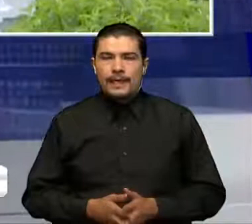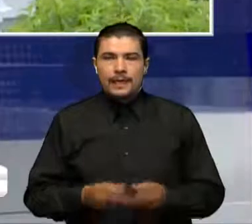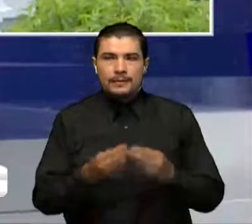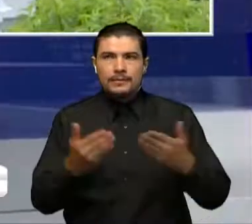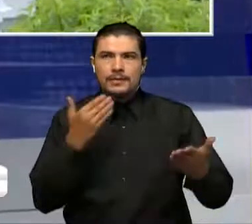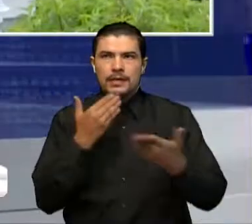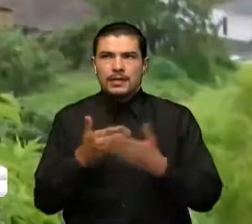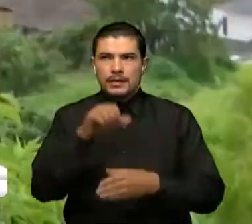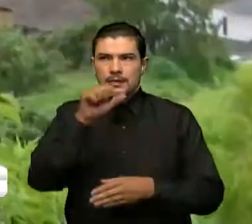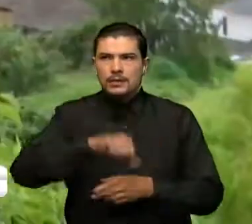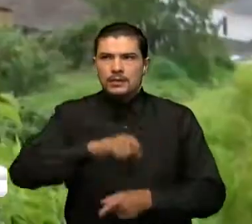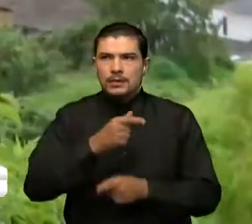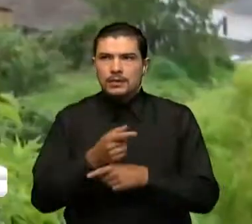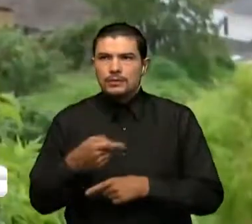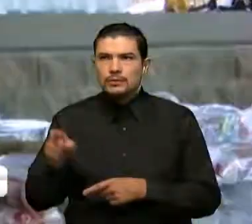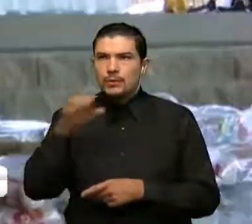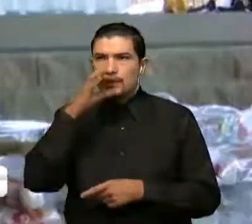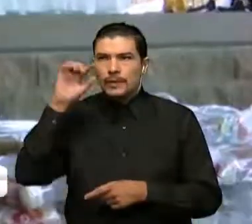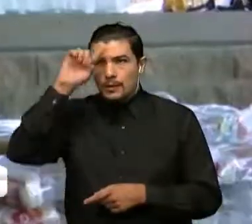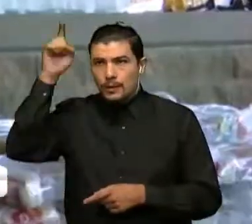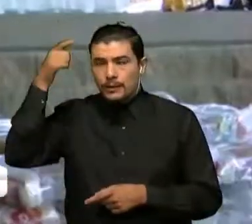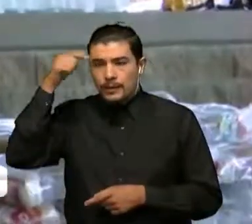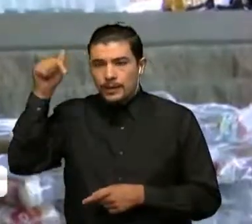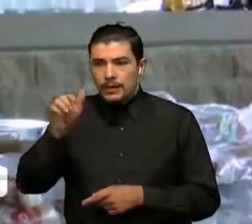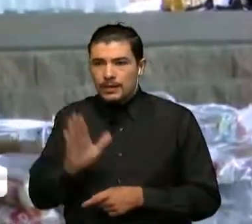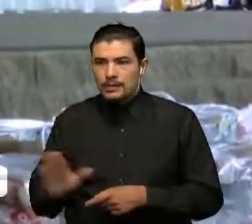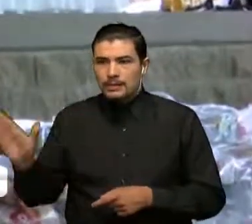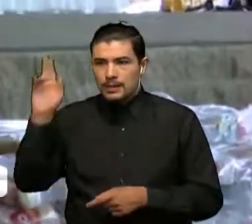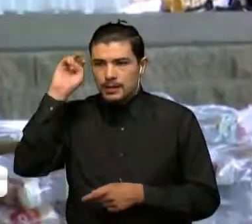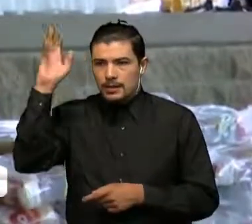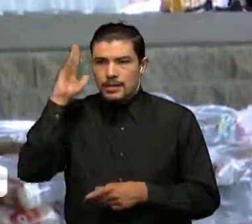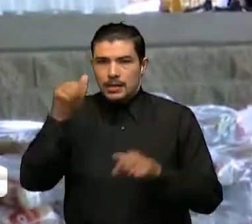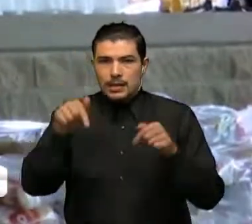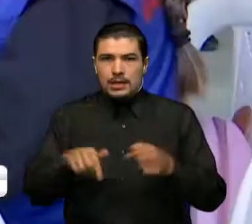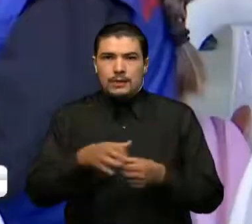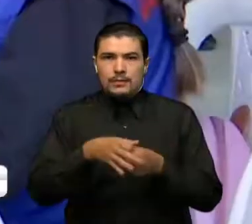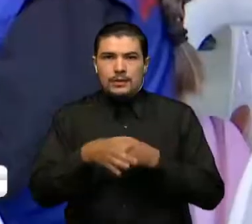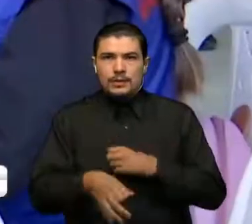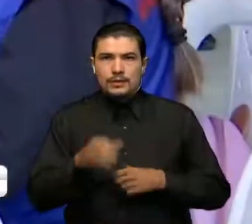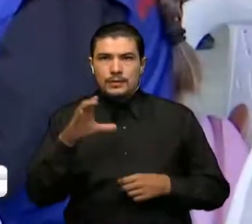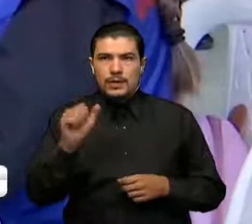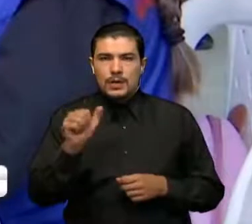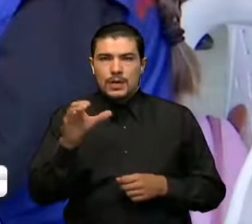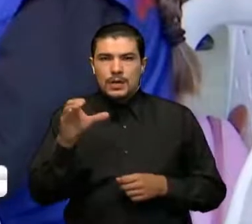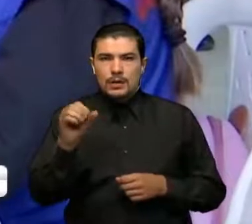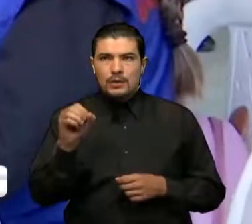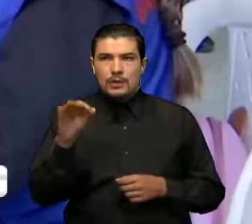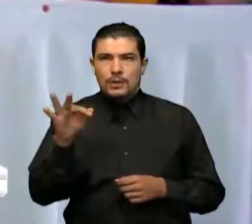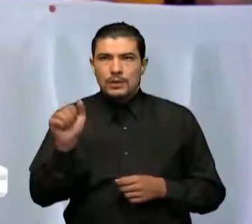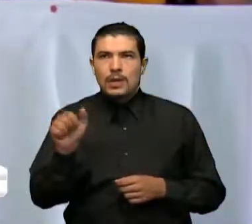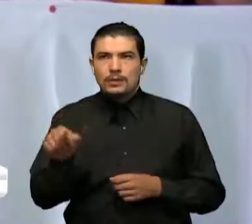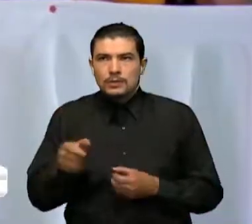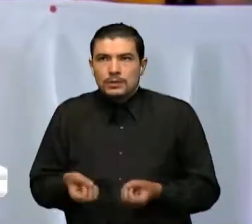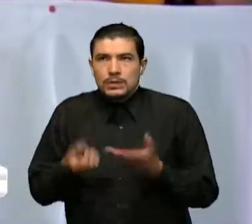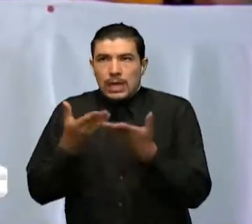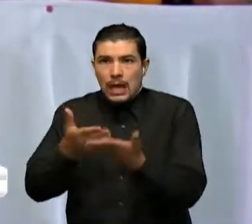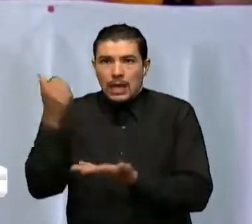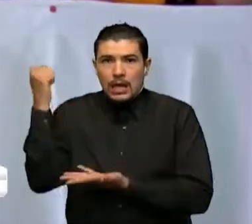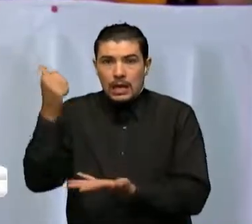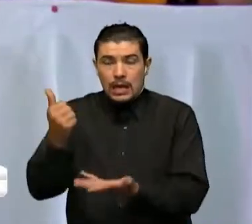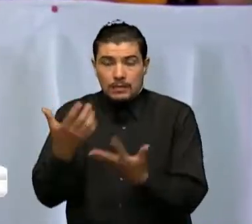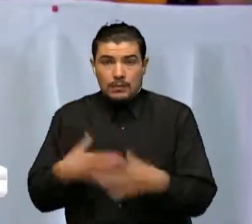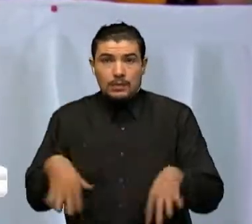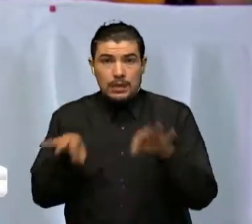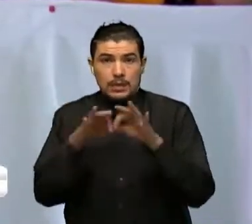Gracias, buenas tardes. El gobernador de Norte de Santander aquí en el municipio de Cácota ha entregado inversión significativa que es de